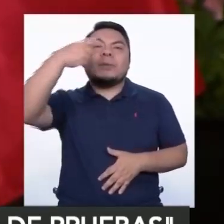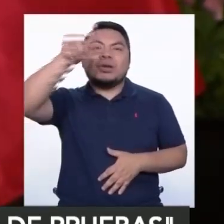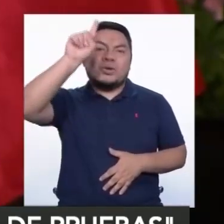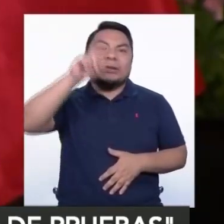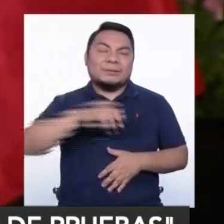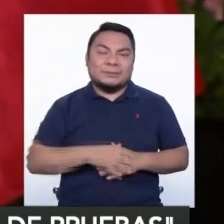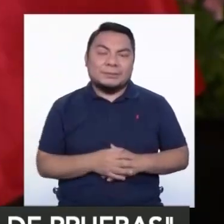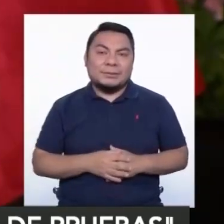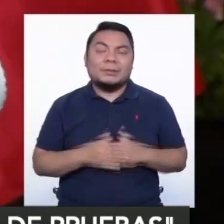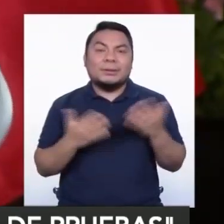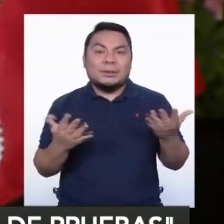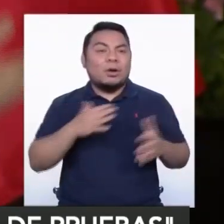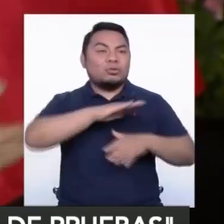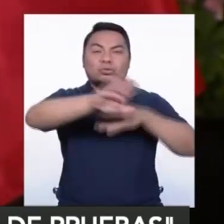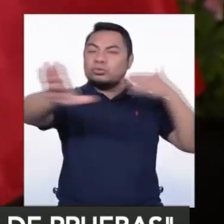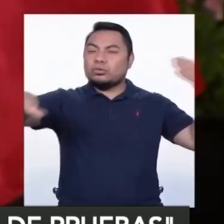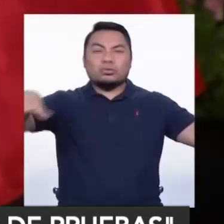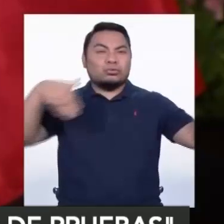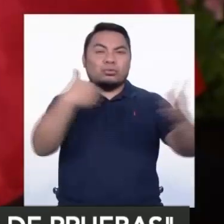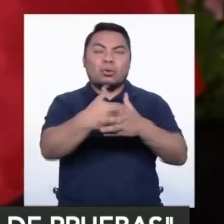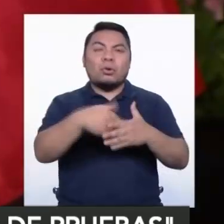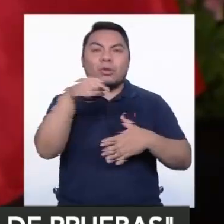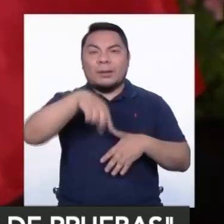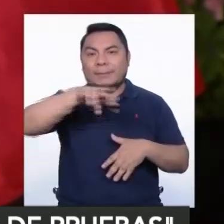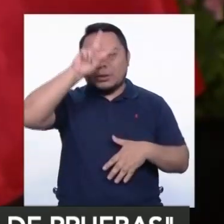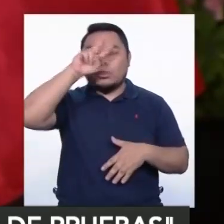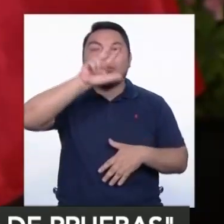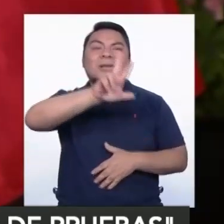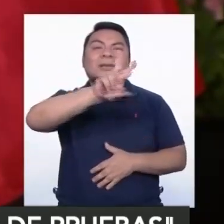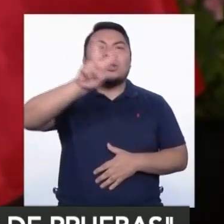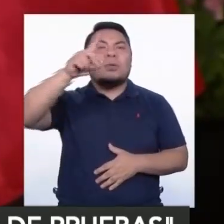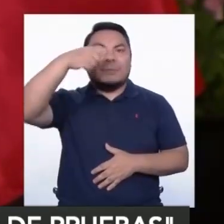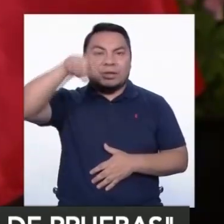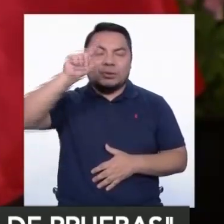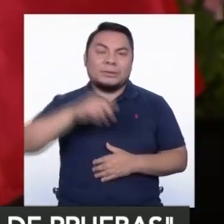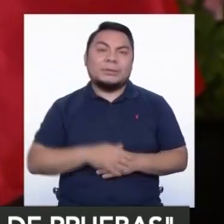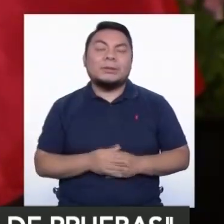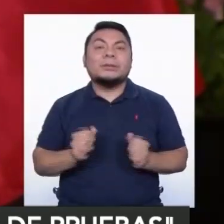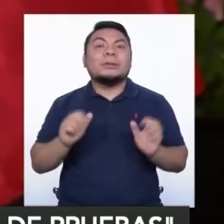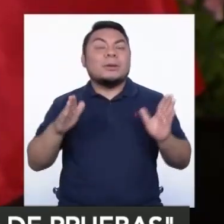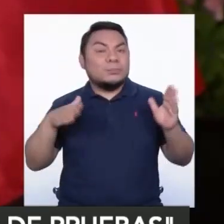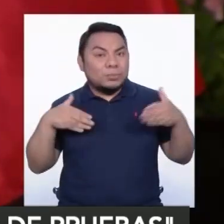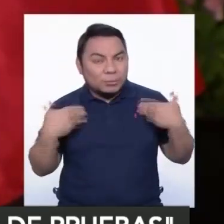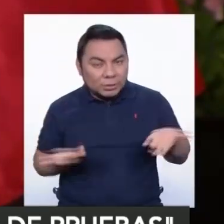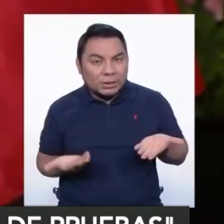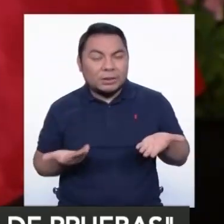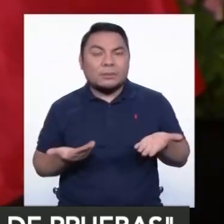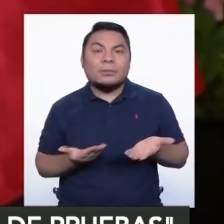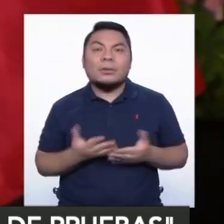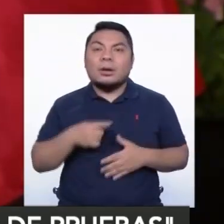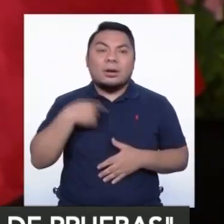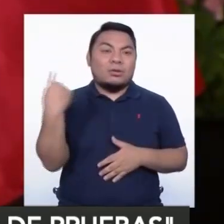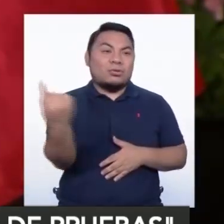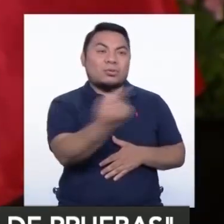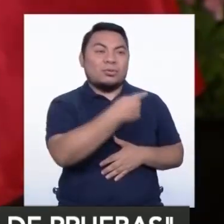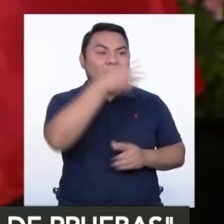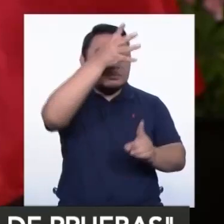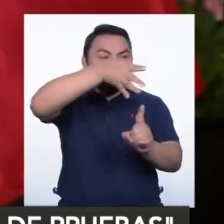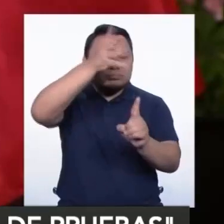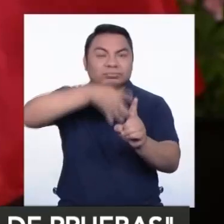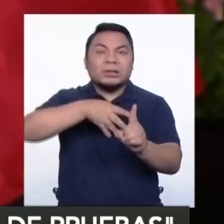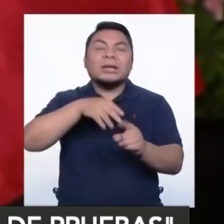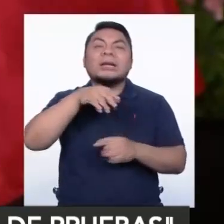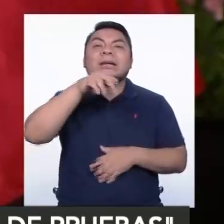más. El universo, 32 millones. Si pudiéramos tomar a los 32 millones,